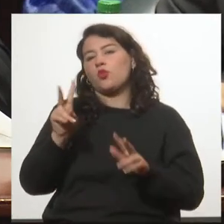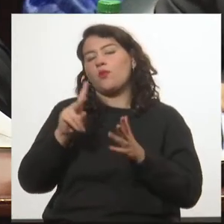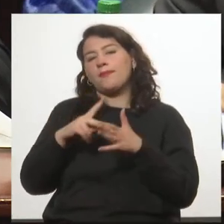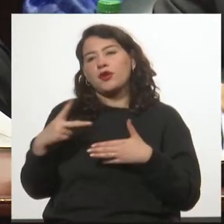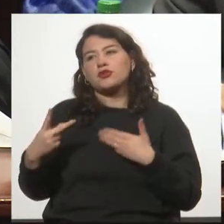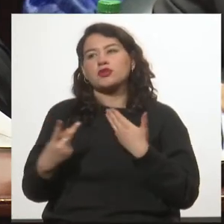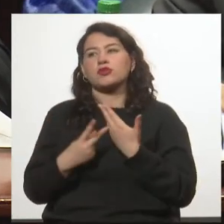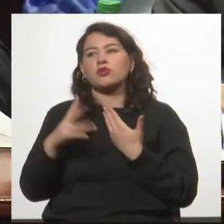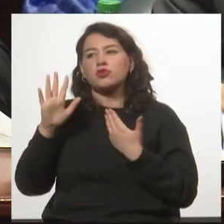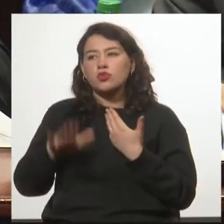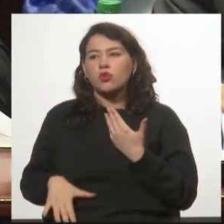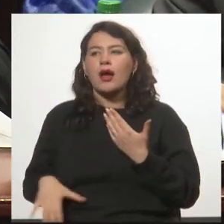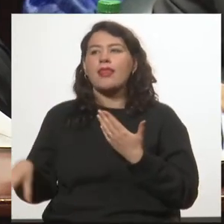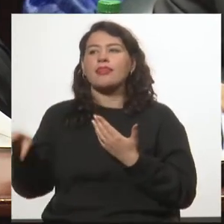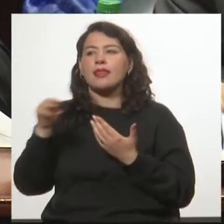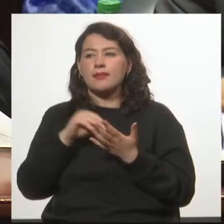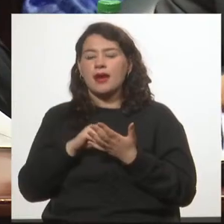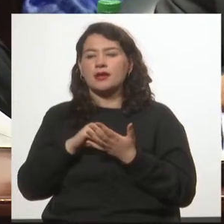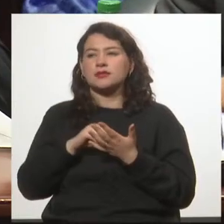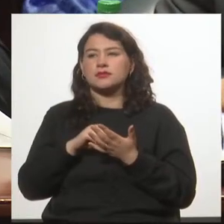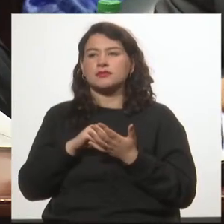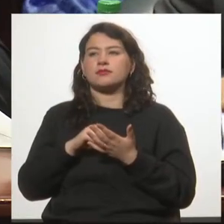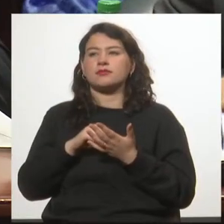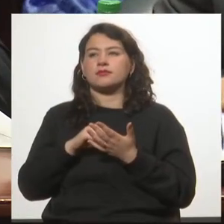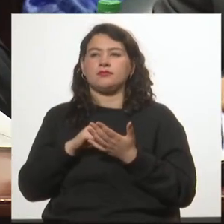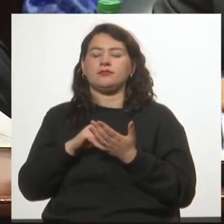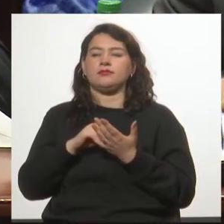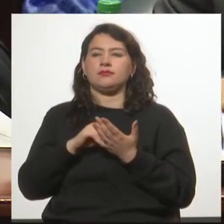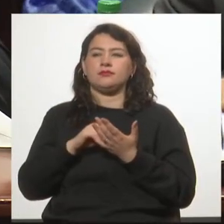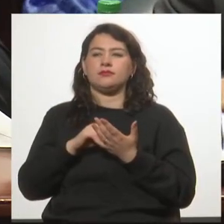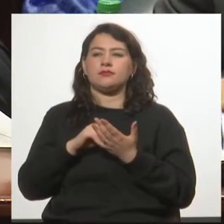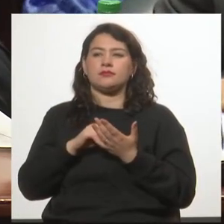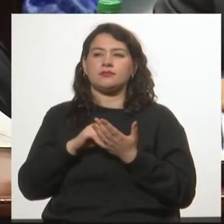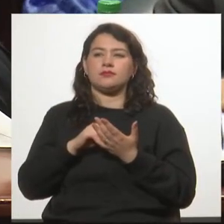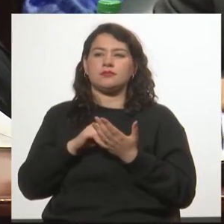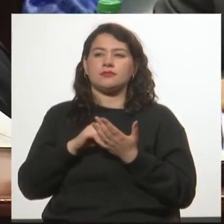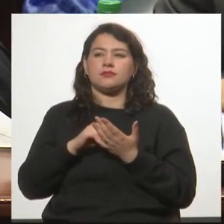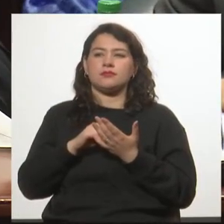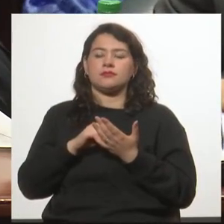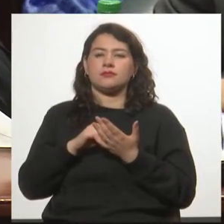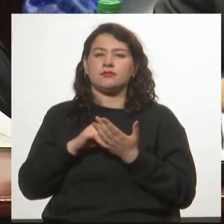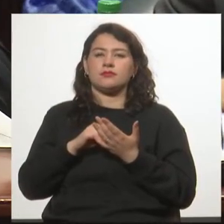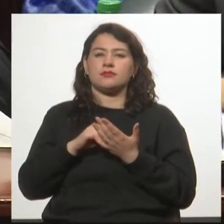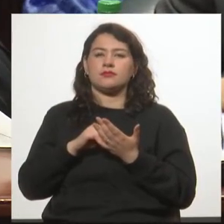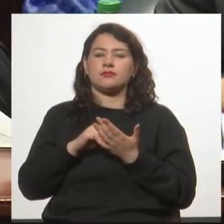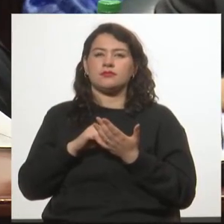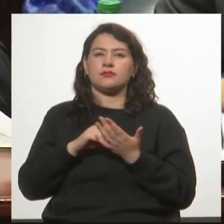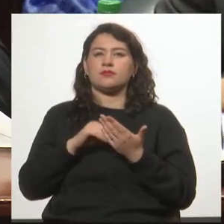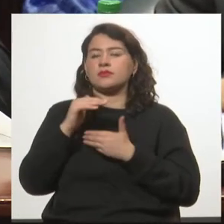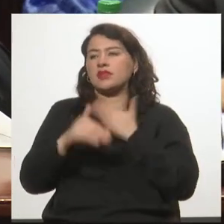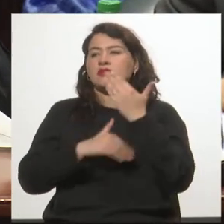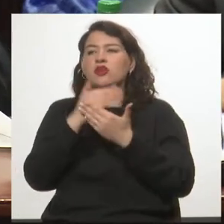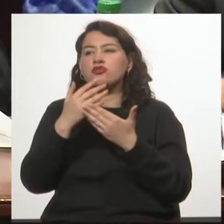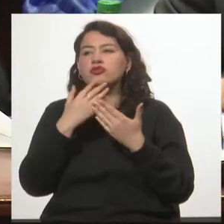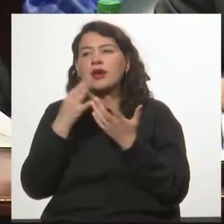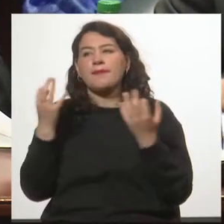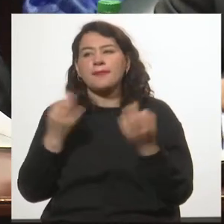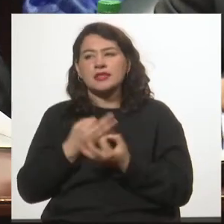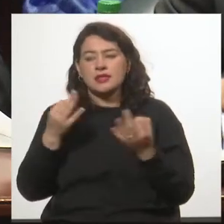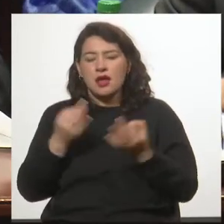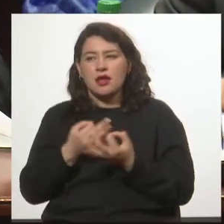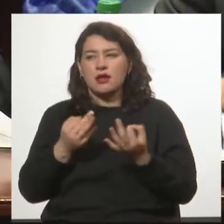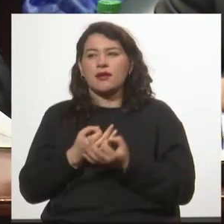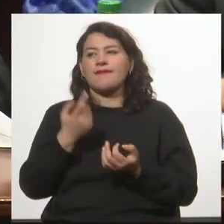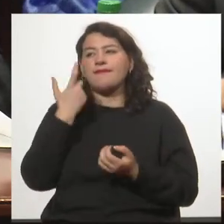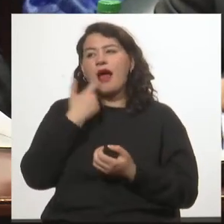proyecto que además tuvo como es muy claro un desarrollo muy especial una